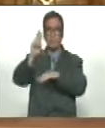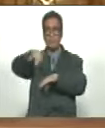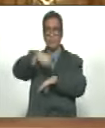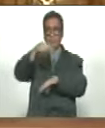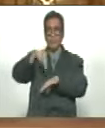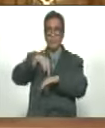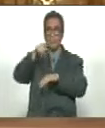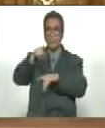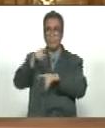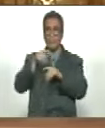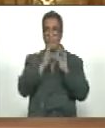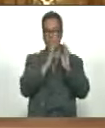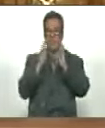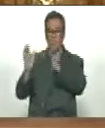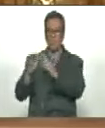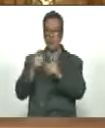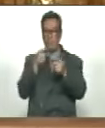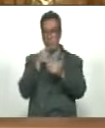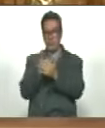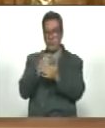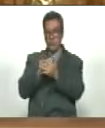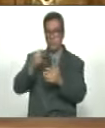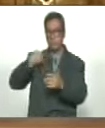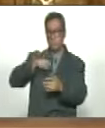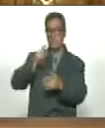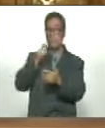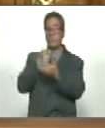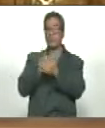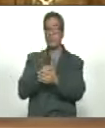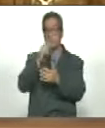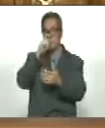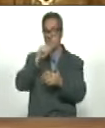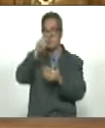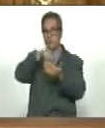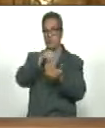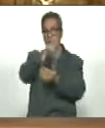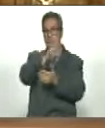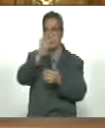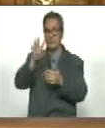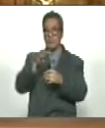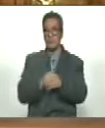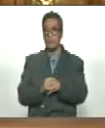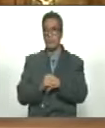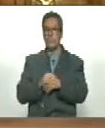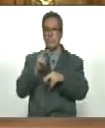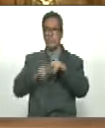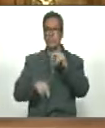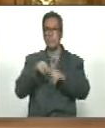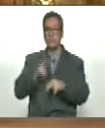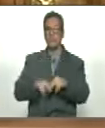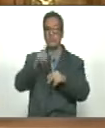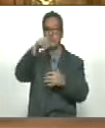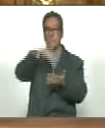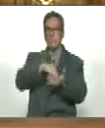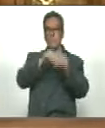Nacional, como ordenador de pago, tiene asignado para el año 2024 la cantidad de